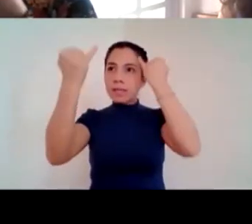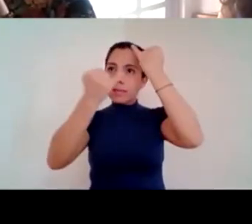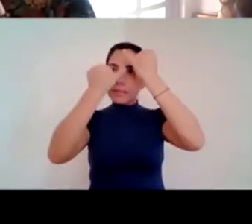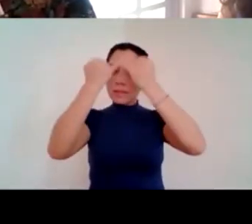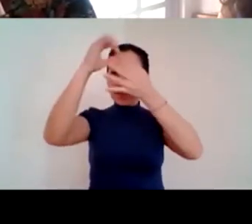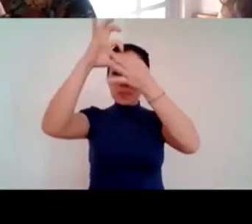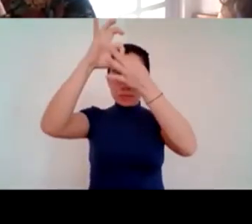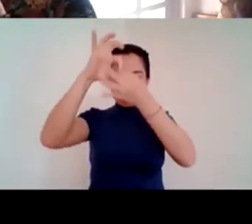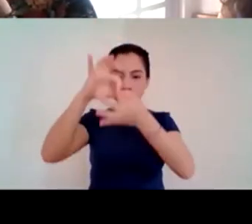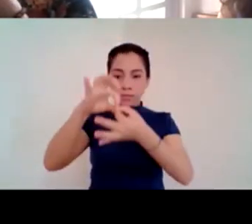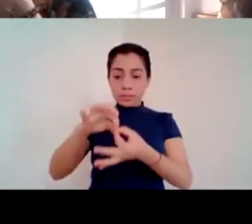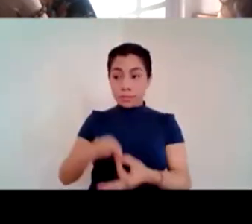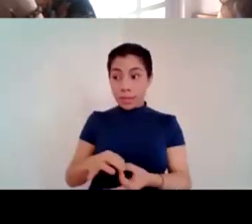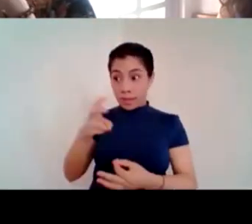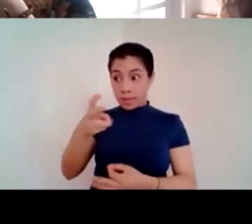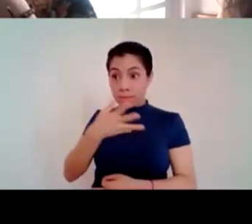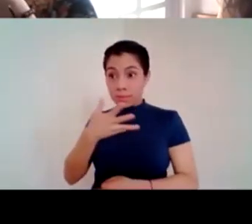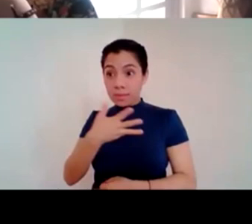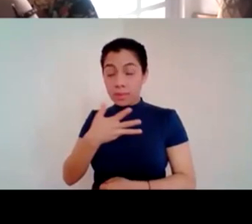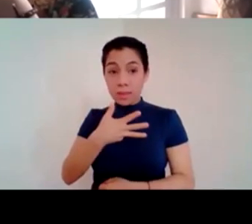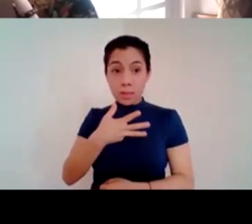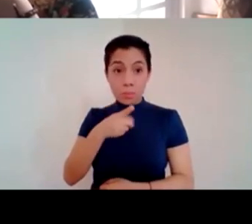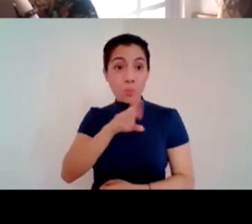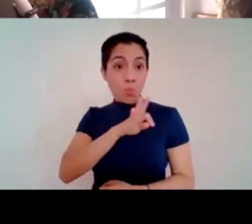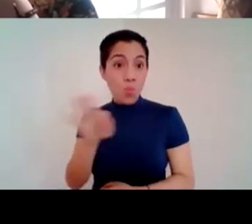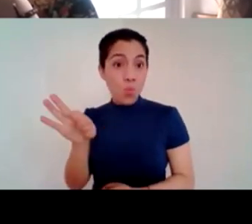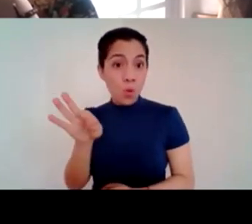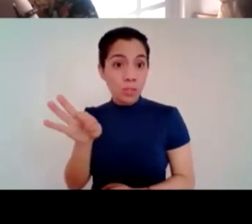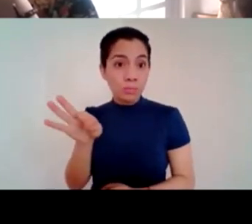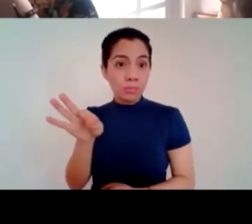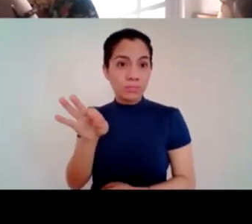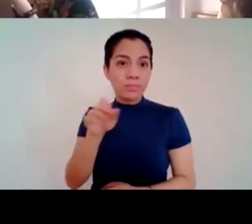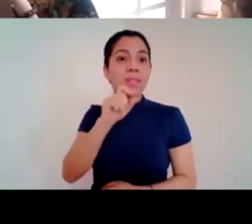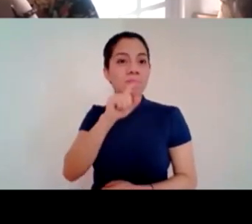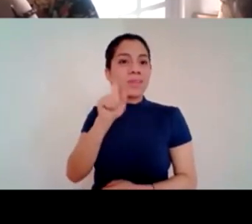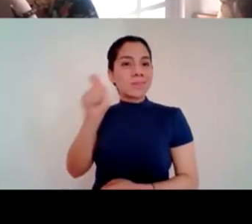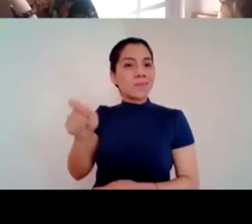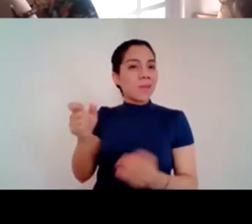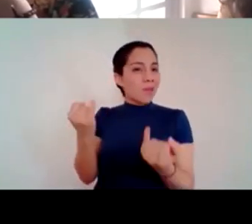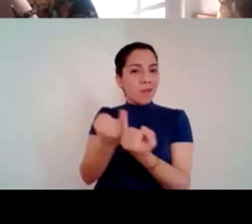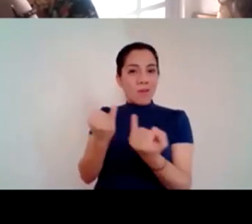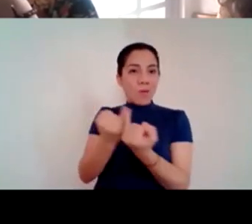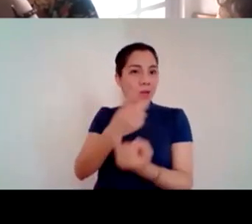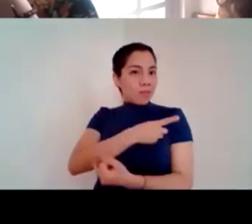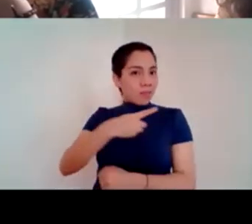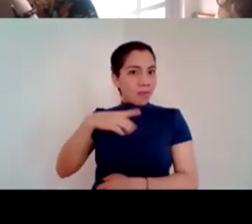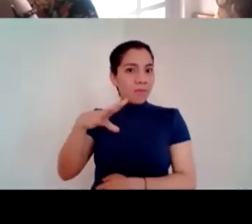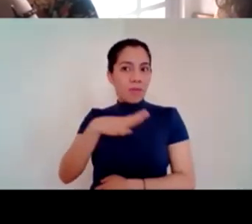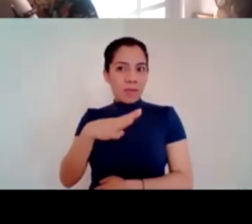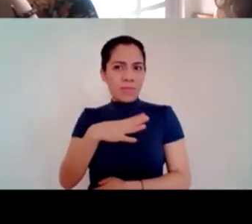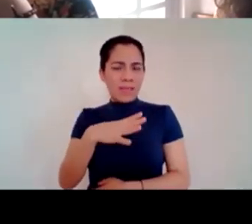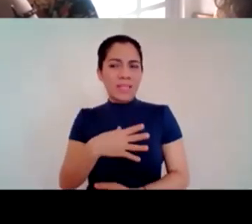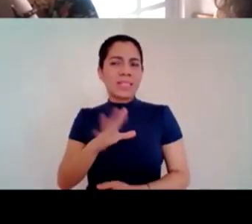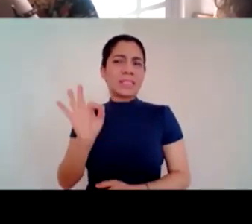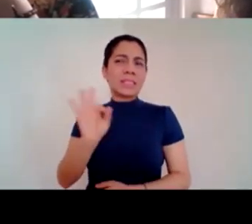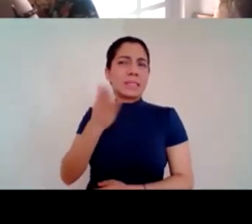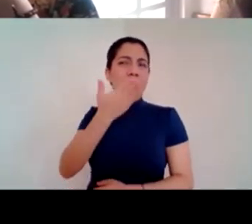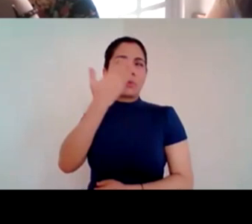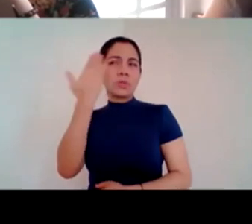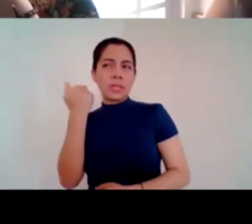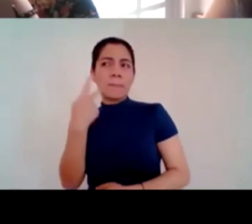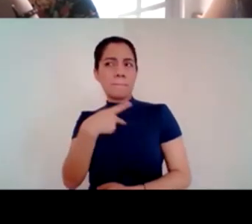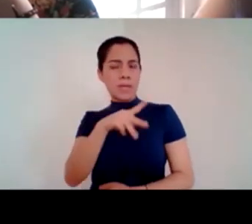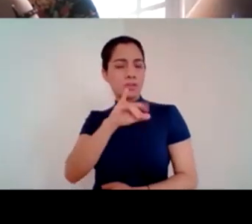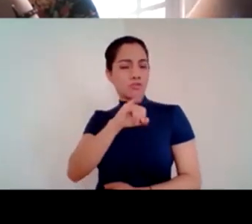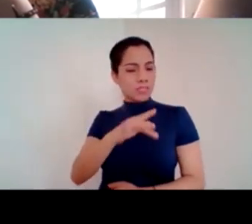no entonces la capacidad de olfato como se dice no lo sé pero lo siento eso es muy